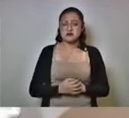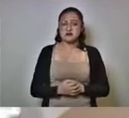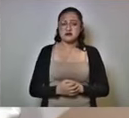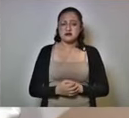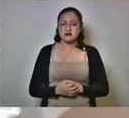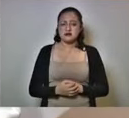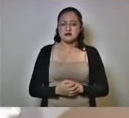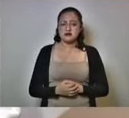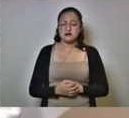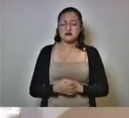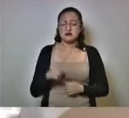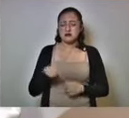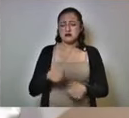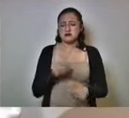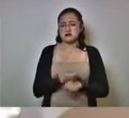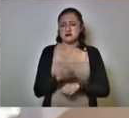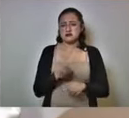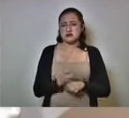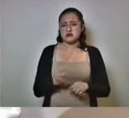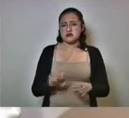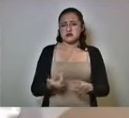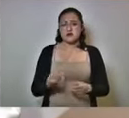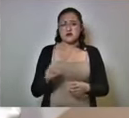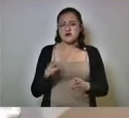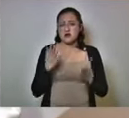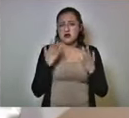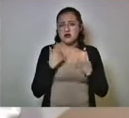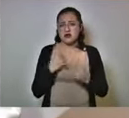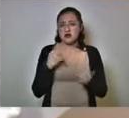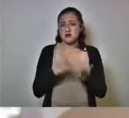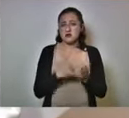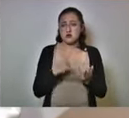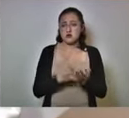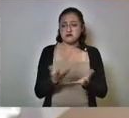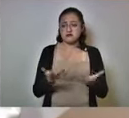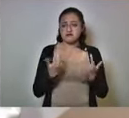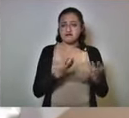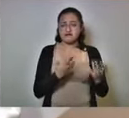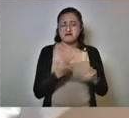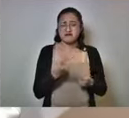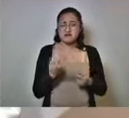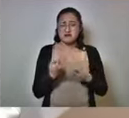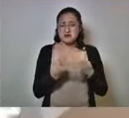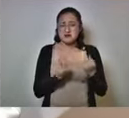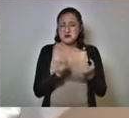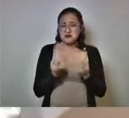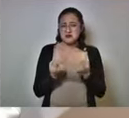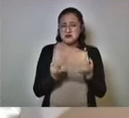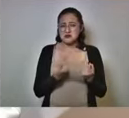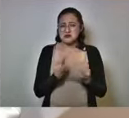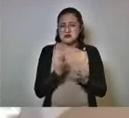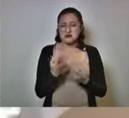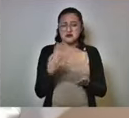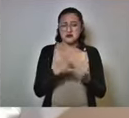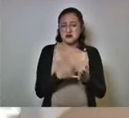A nivel del estado no hay recaudación de impuestos, los poquitos de impuestos que